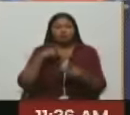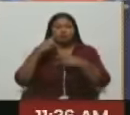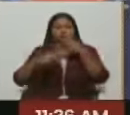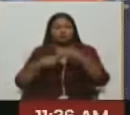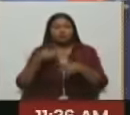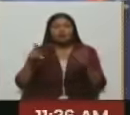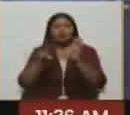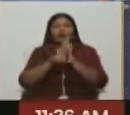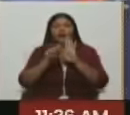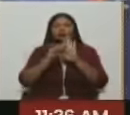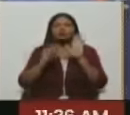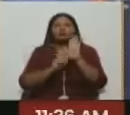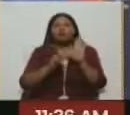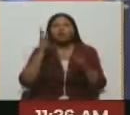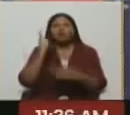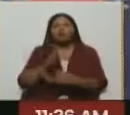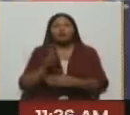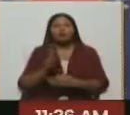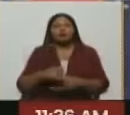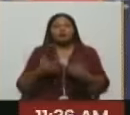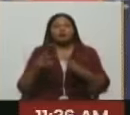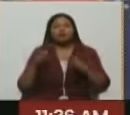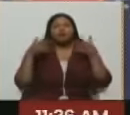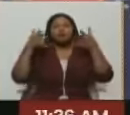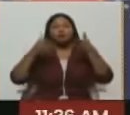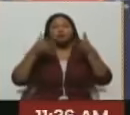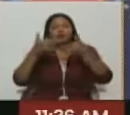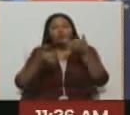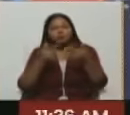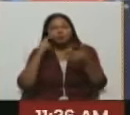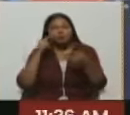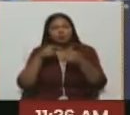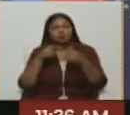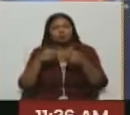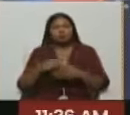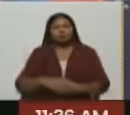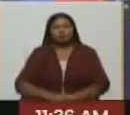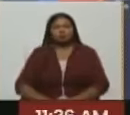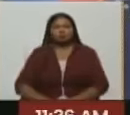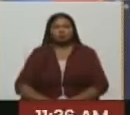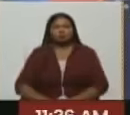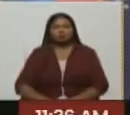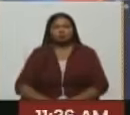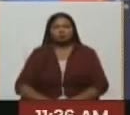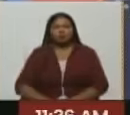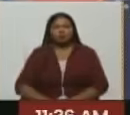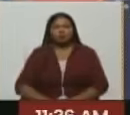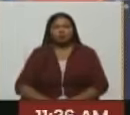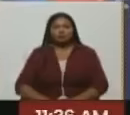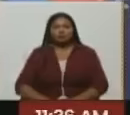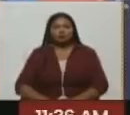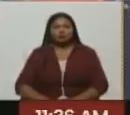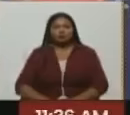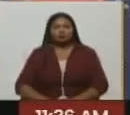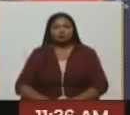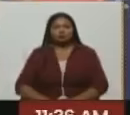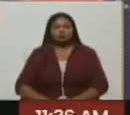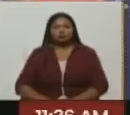ley, la constitución los obliga a formar parte de lo que es un proceso electoral. Aquí